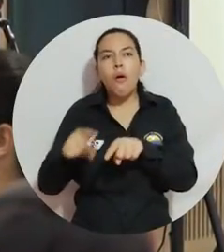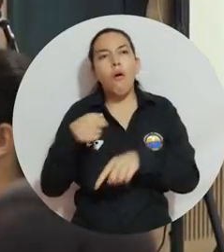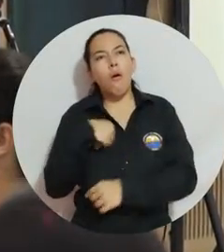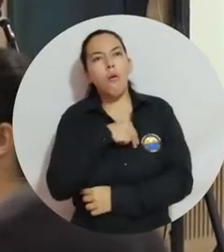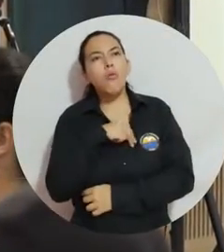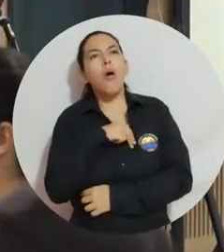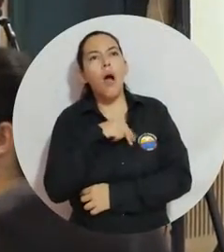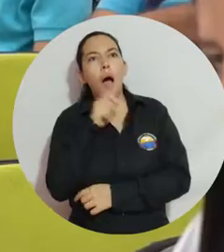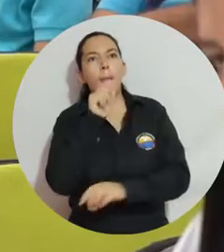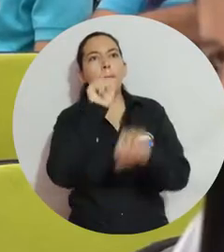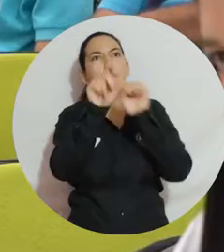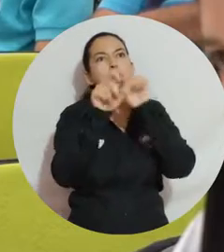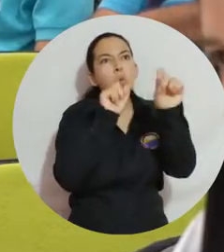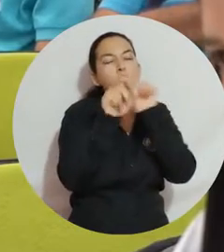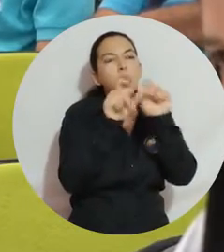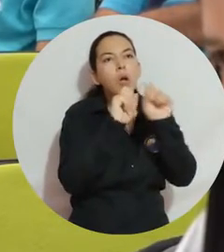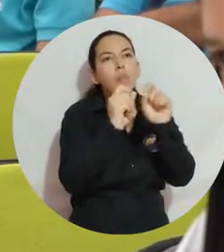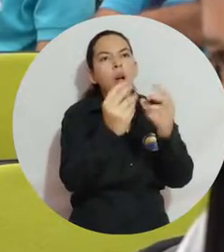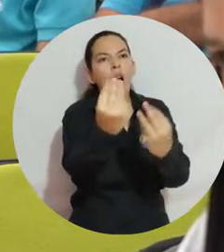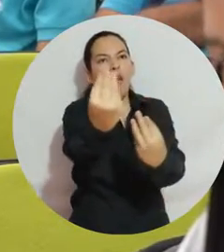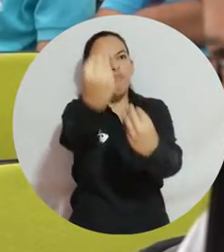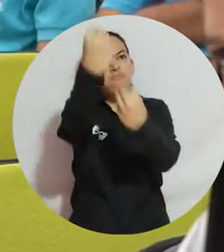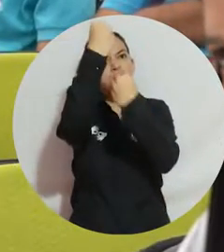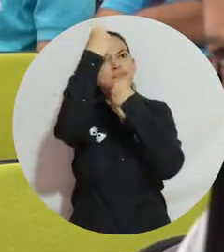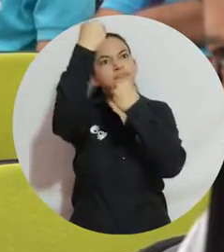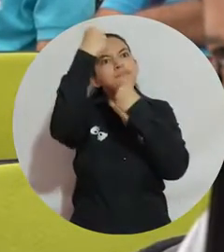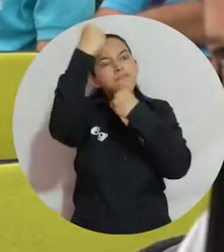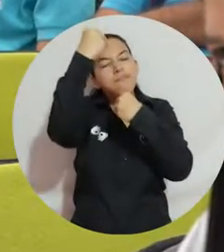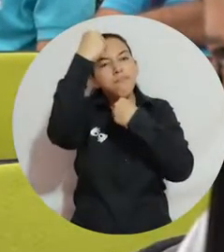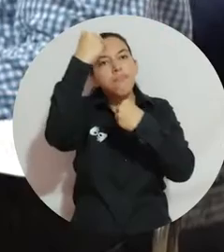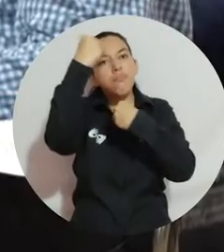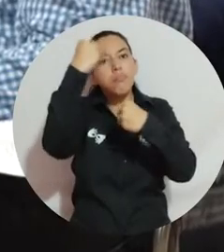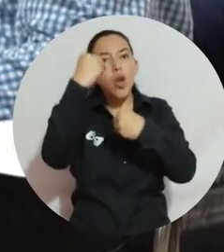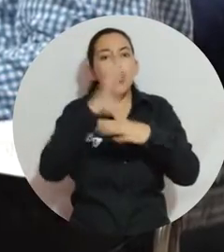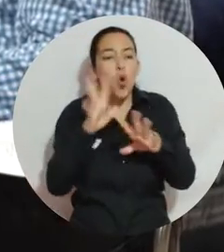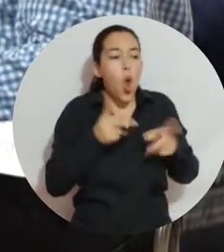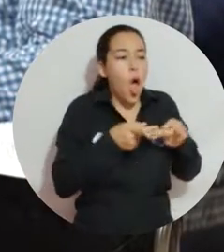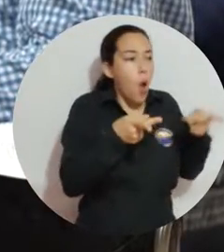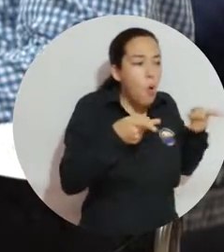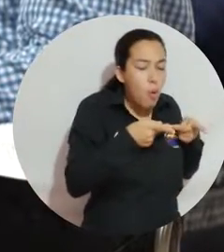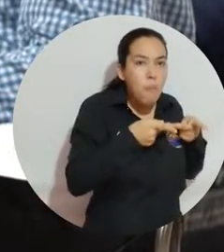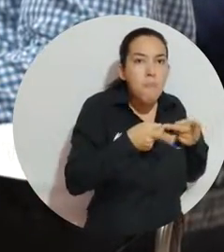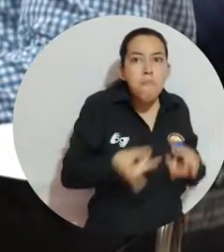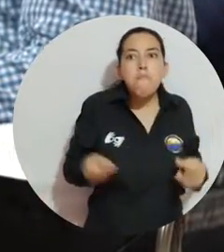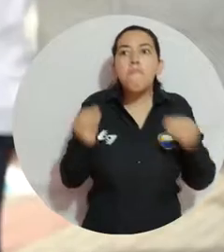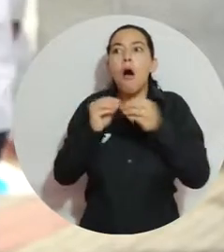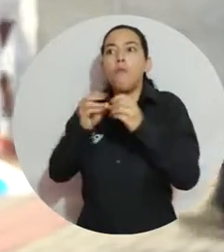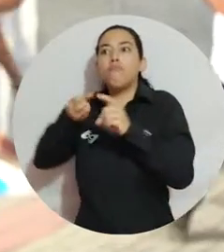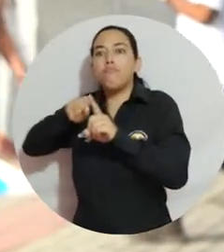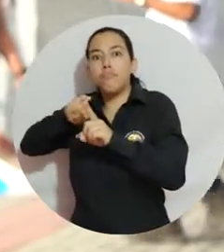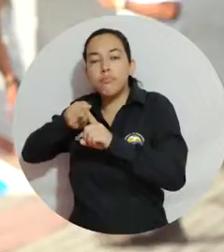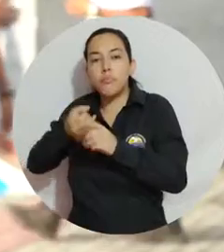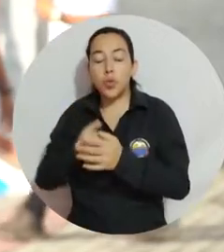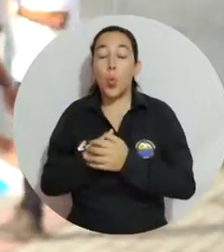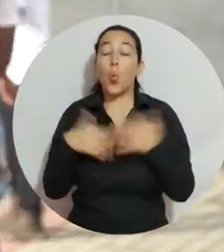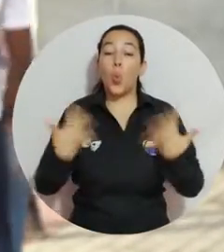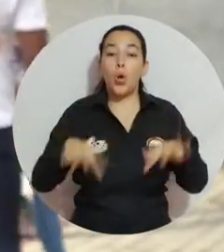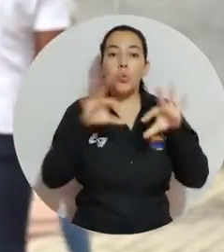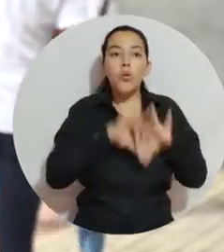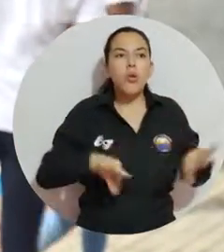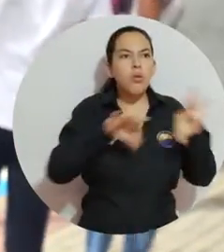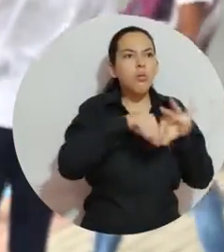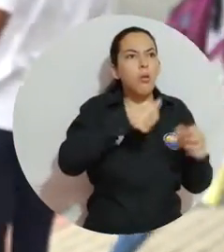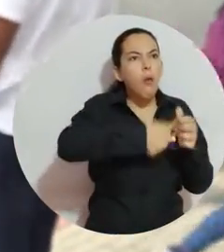en las cuales podamos preguntar, recibir de pronto una formación más allá de solo lo que vivimos en las aulas. Me pareció muy interesante